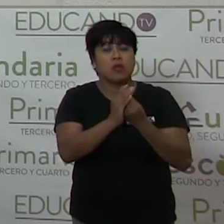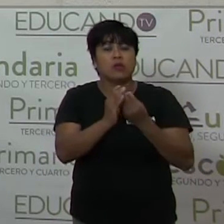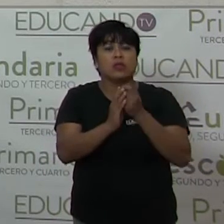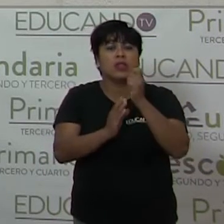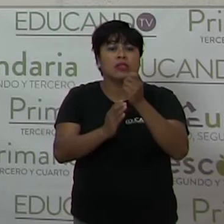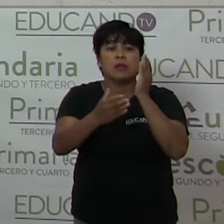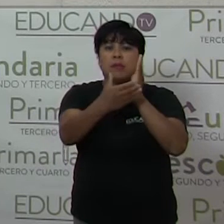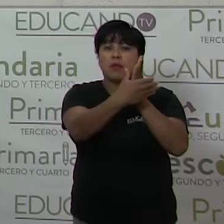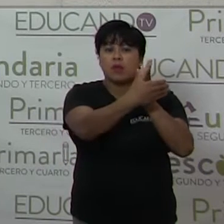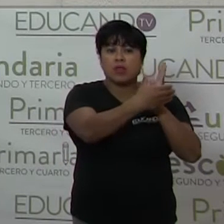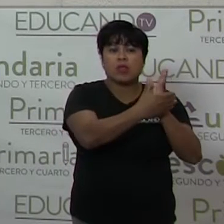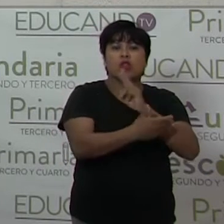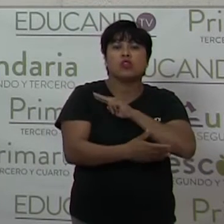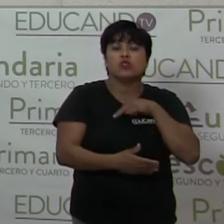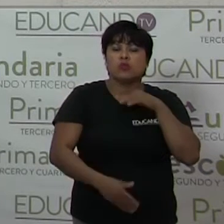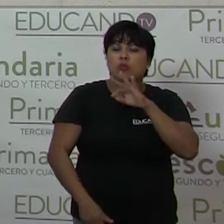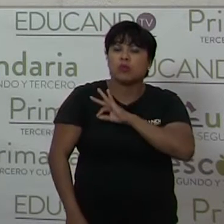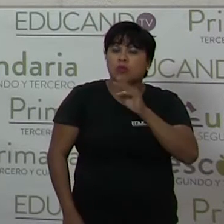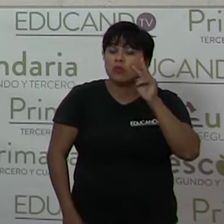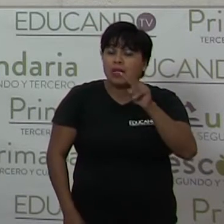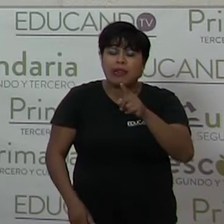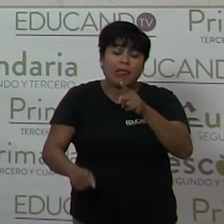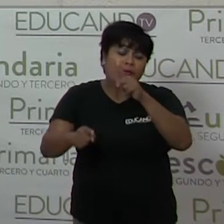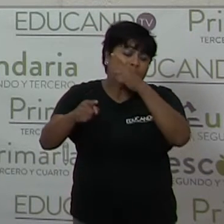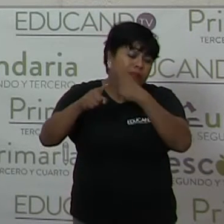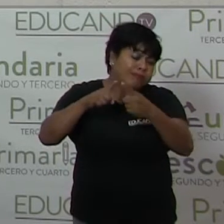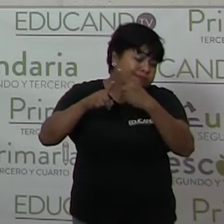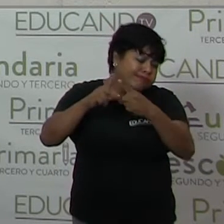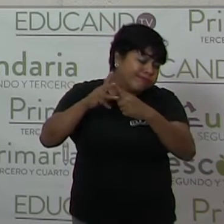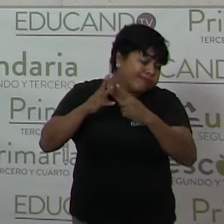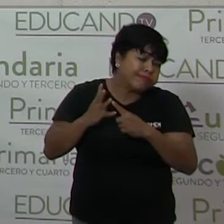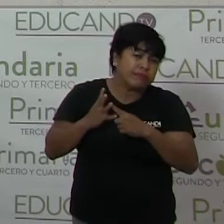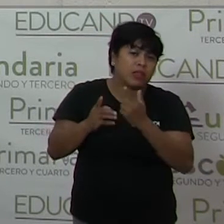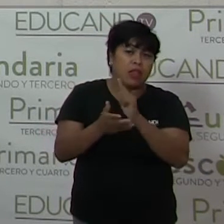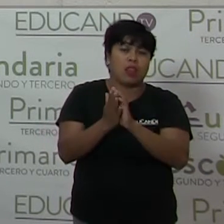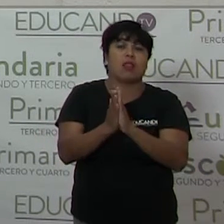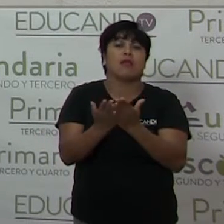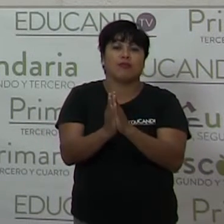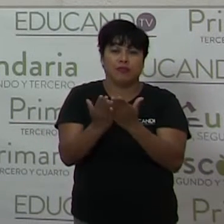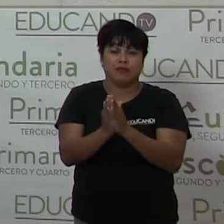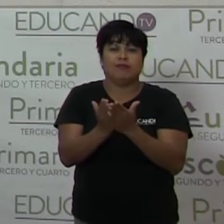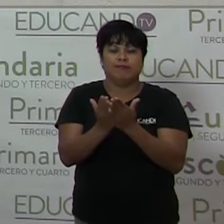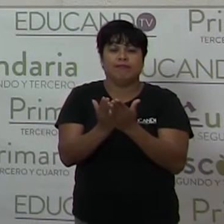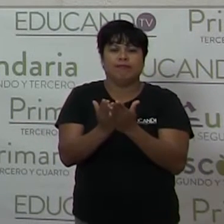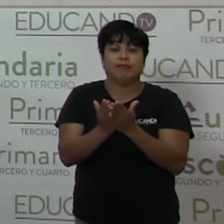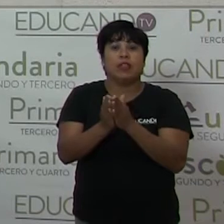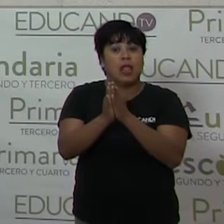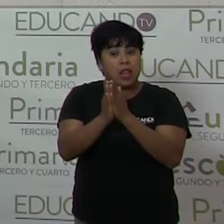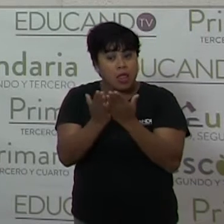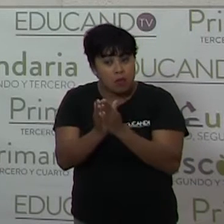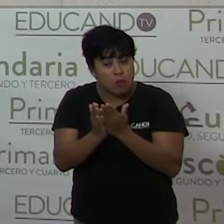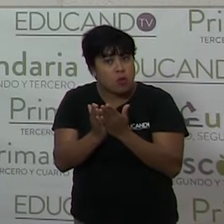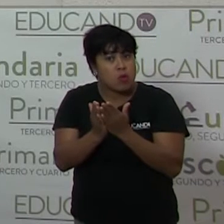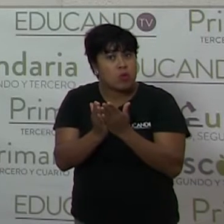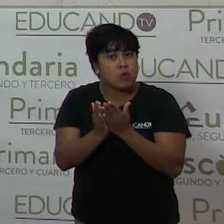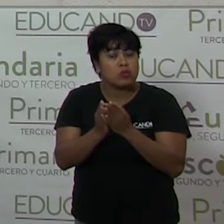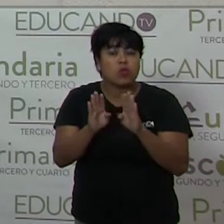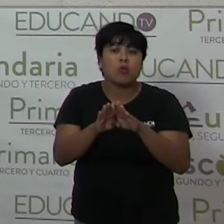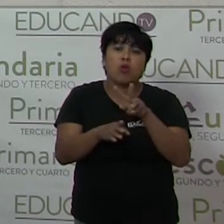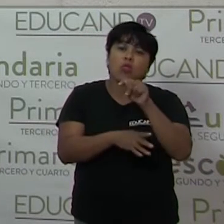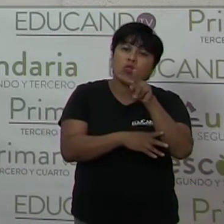vimos que en la biblioteca podemos encontrar un sinfín de libros libros